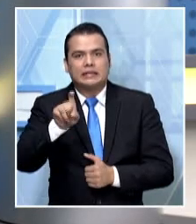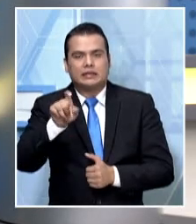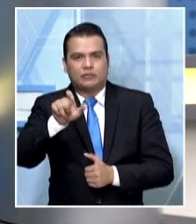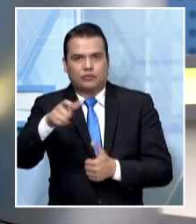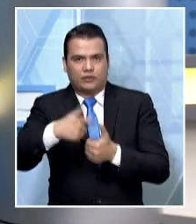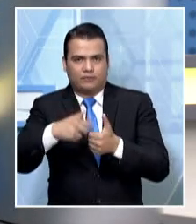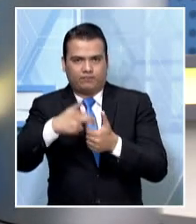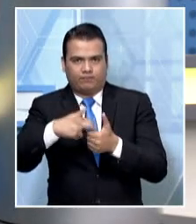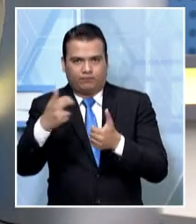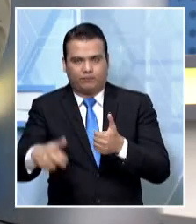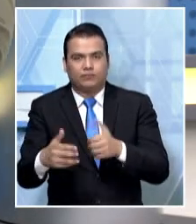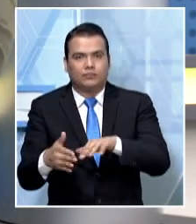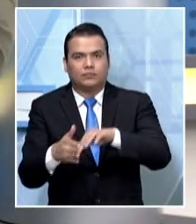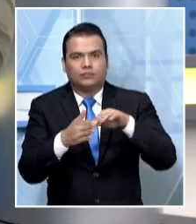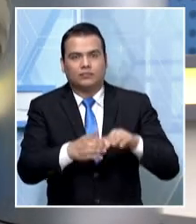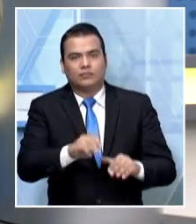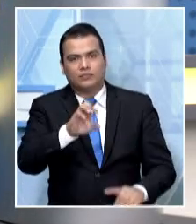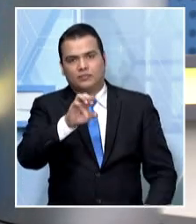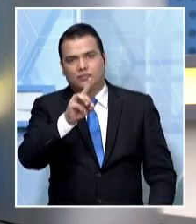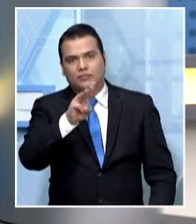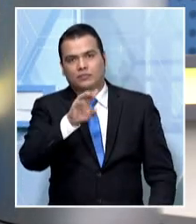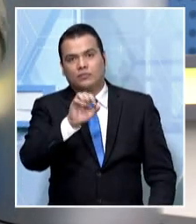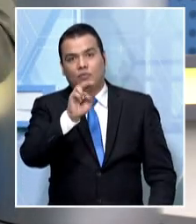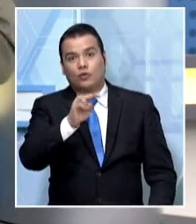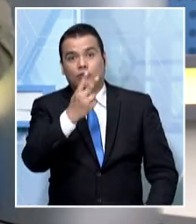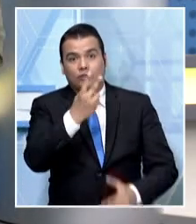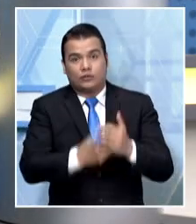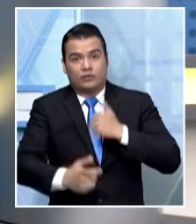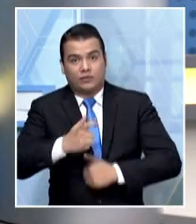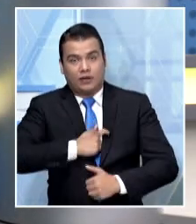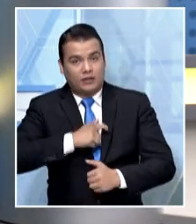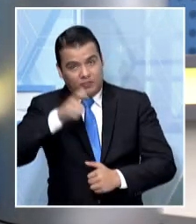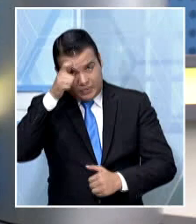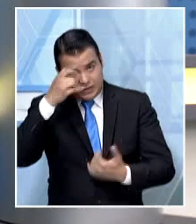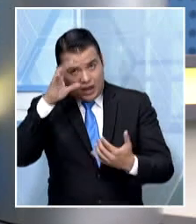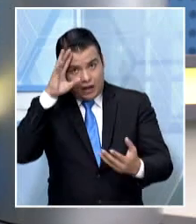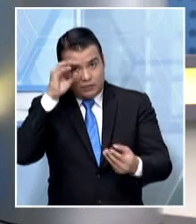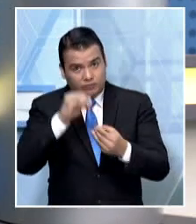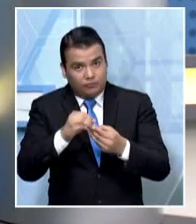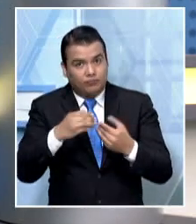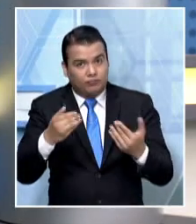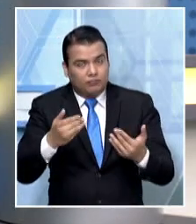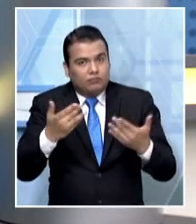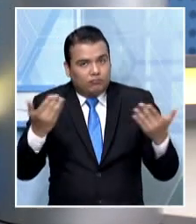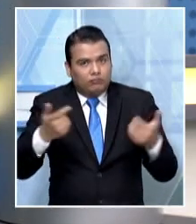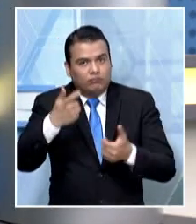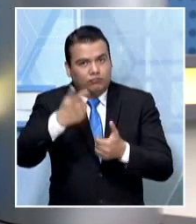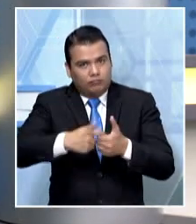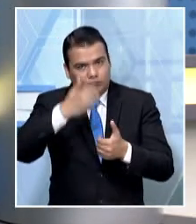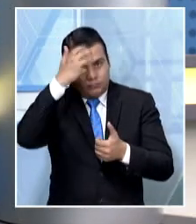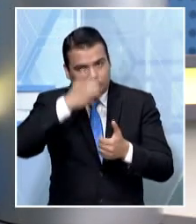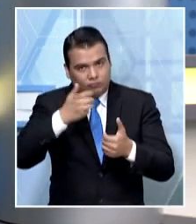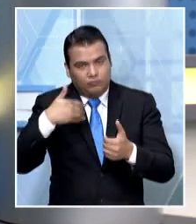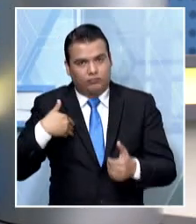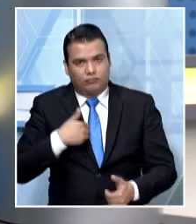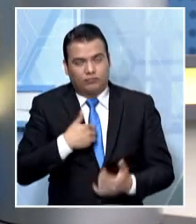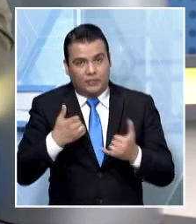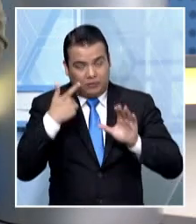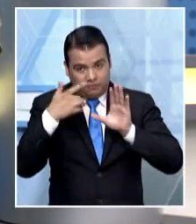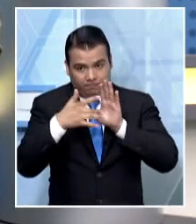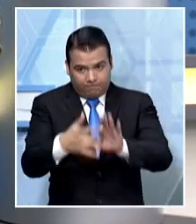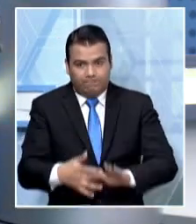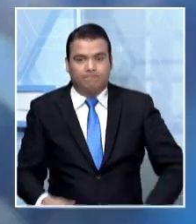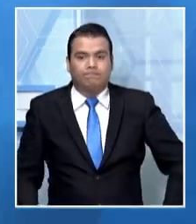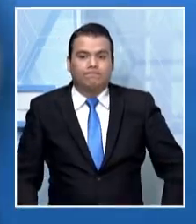Edwin Velasco, bicampeón con América, le dio su palabra al cuadro escarlata y hasta ahora está presentando exámenes médicos con el Junior. Aquí está mi